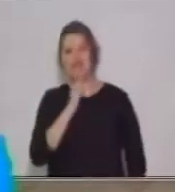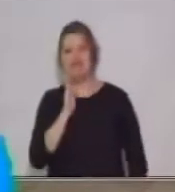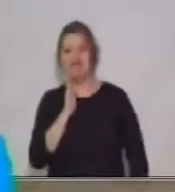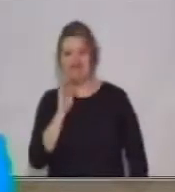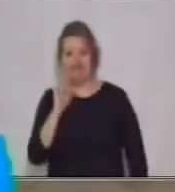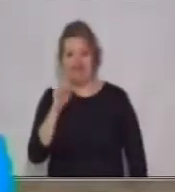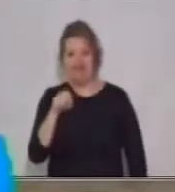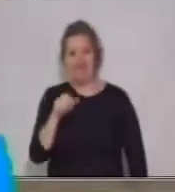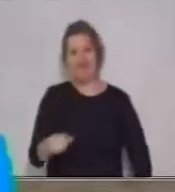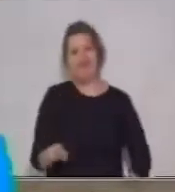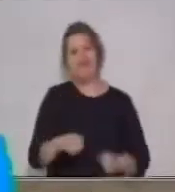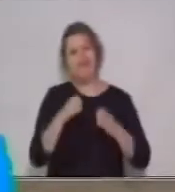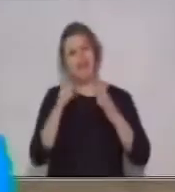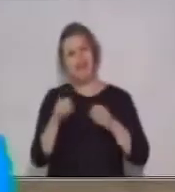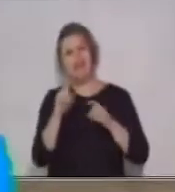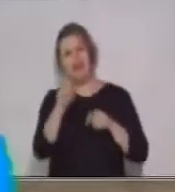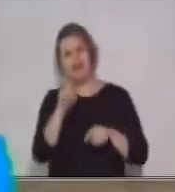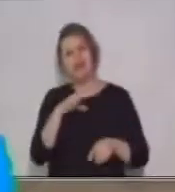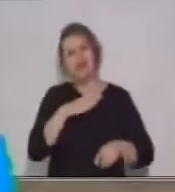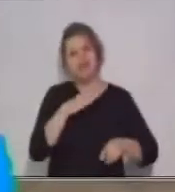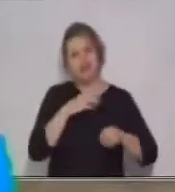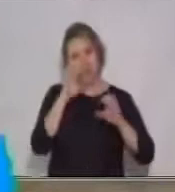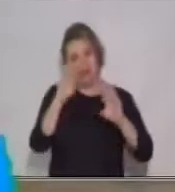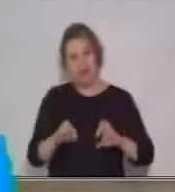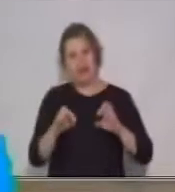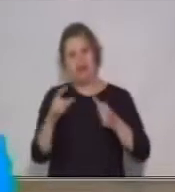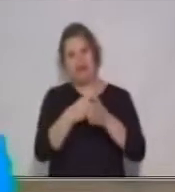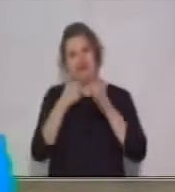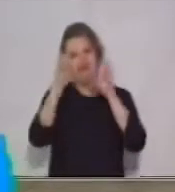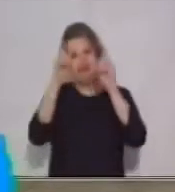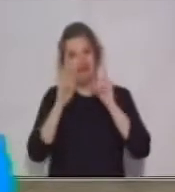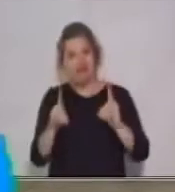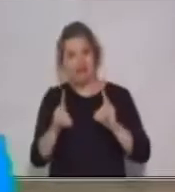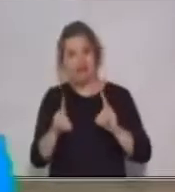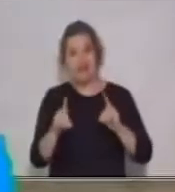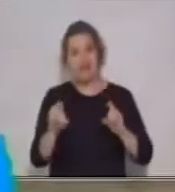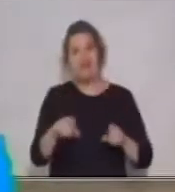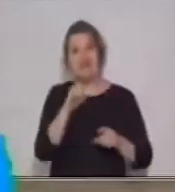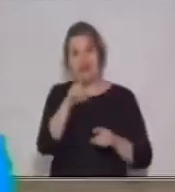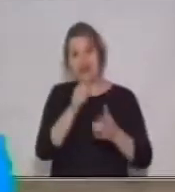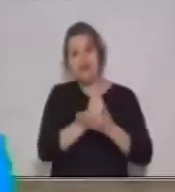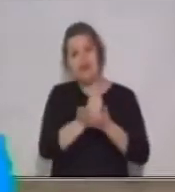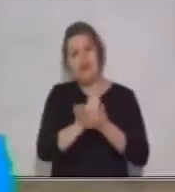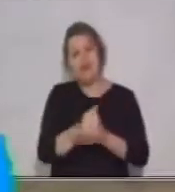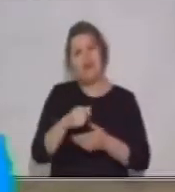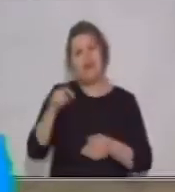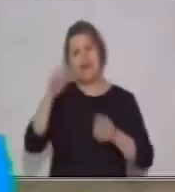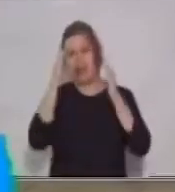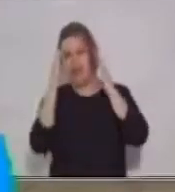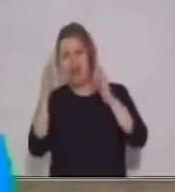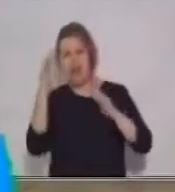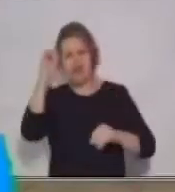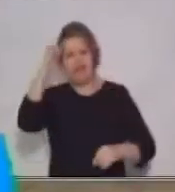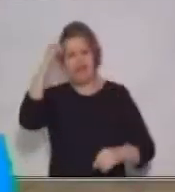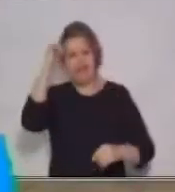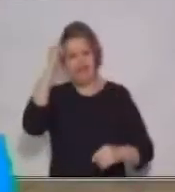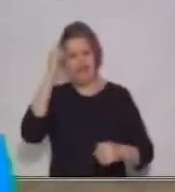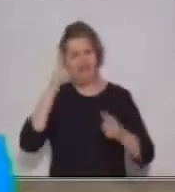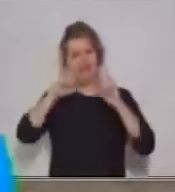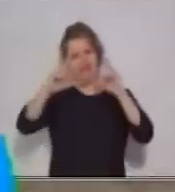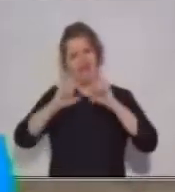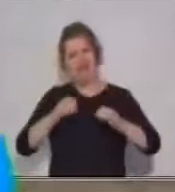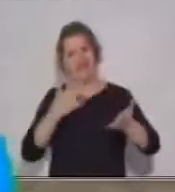discapacidad, este tema le ayudará a ejercitar habilidades y destrezas como la atención, memoria y, por supuesto, habilidad